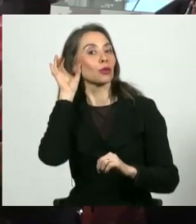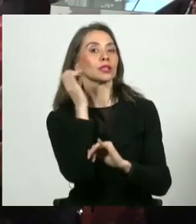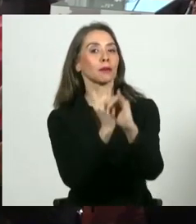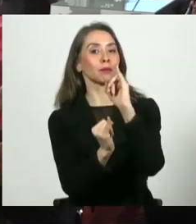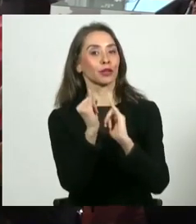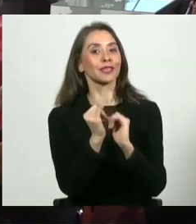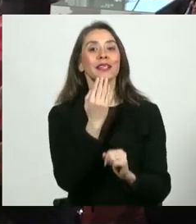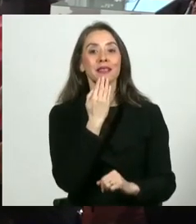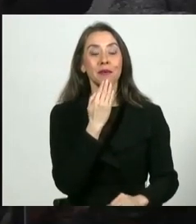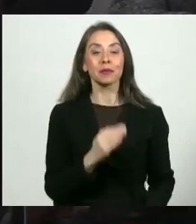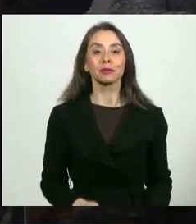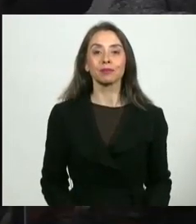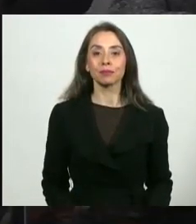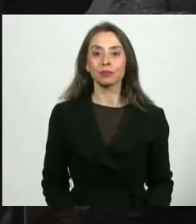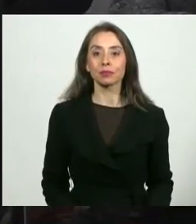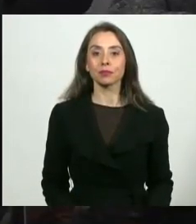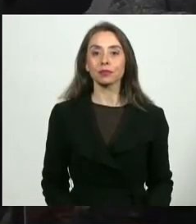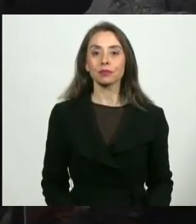Internet también.